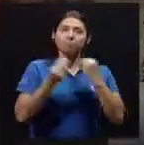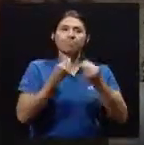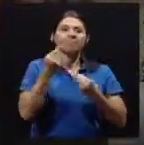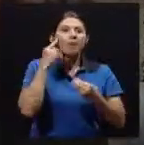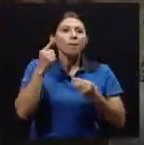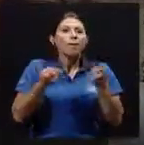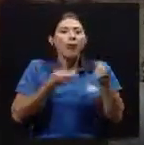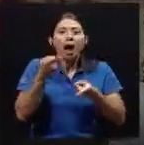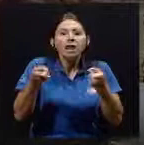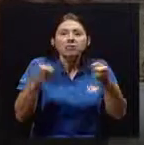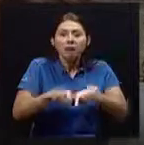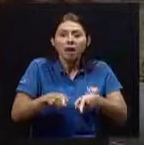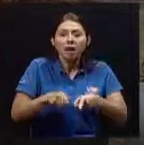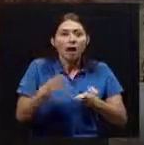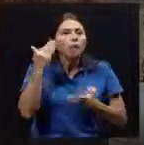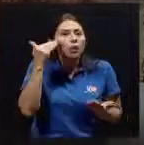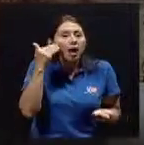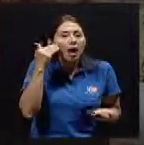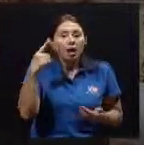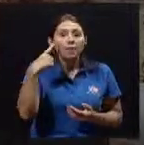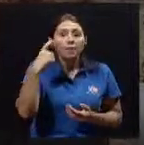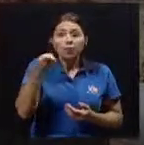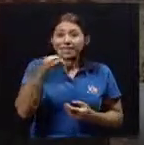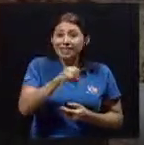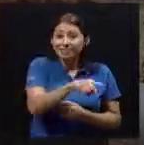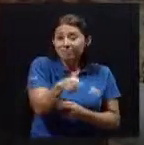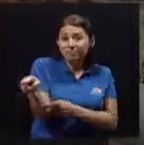su realidad. ¿A fin de qué? De que un embarazo